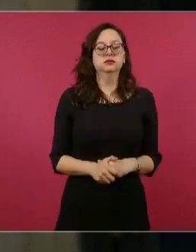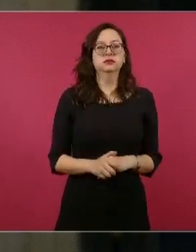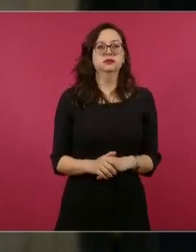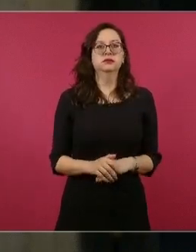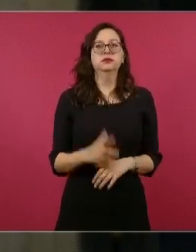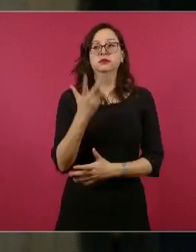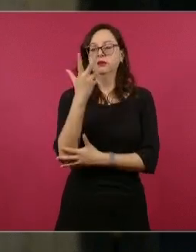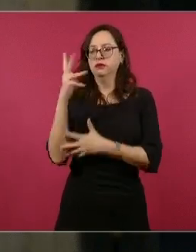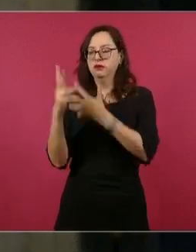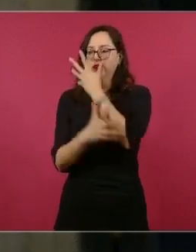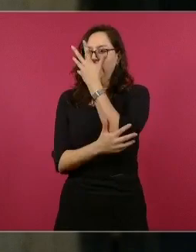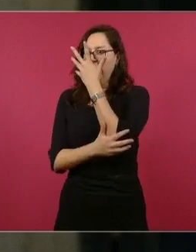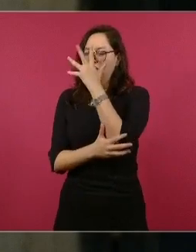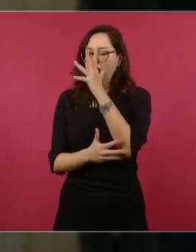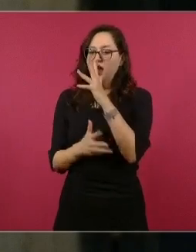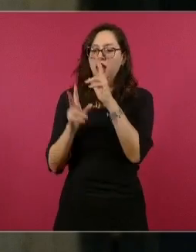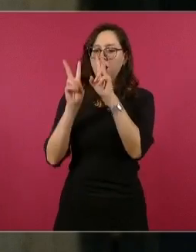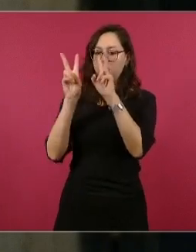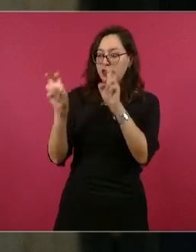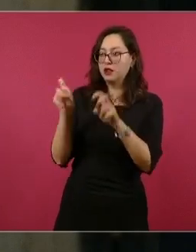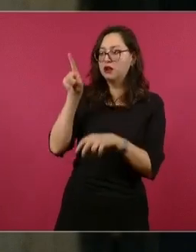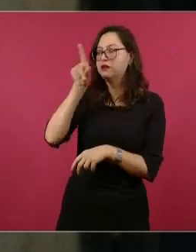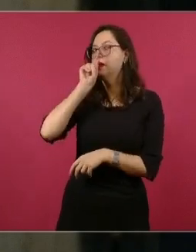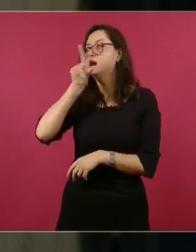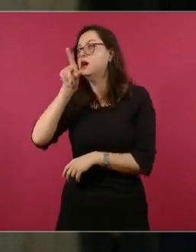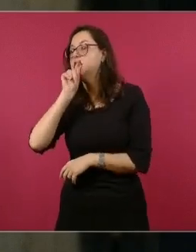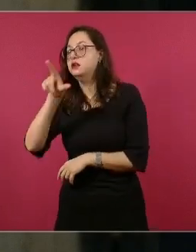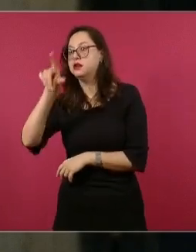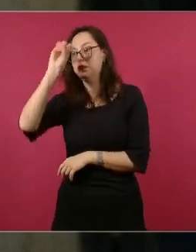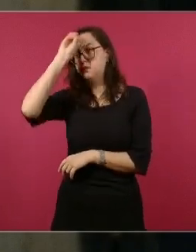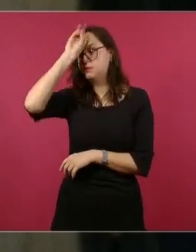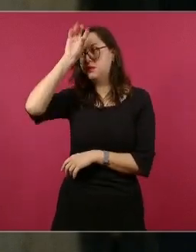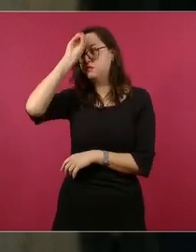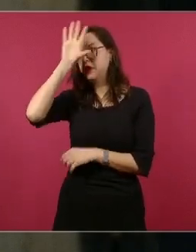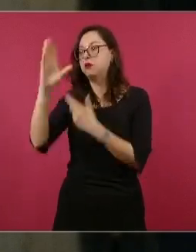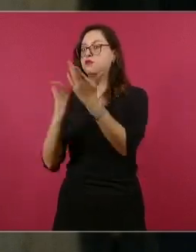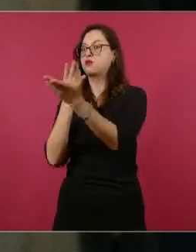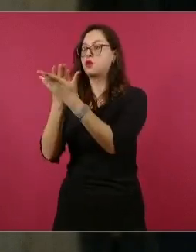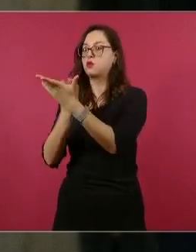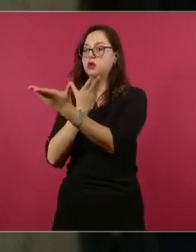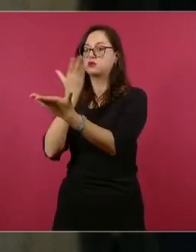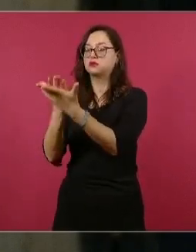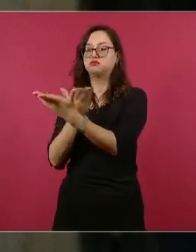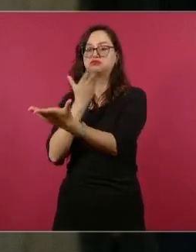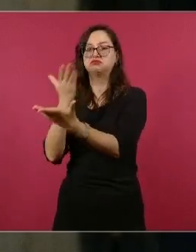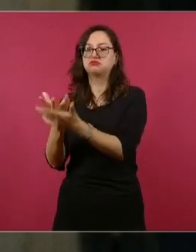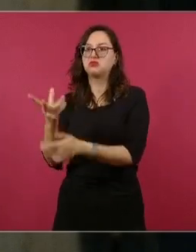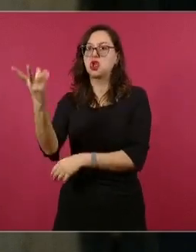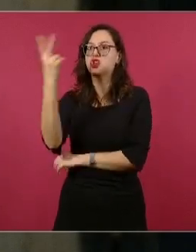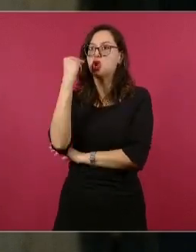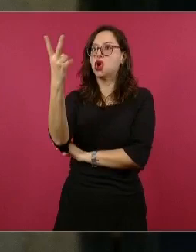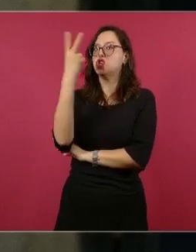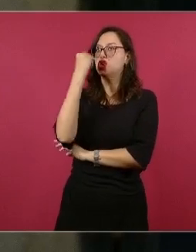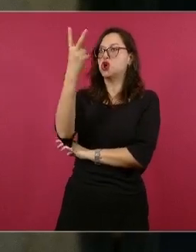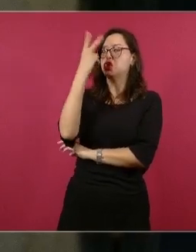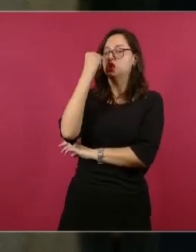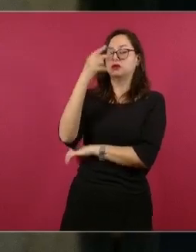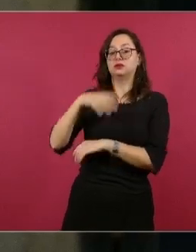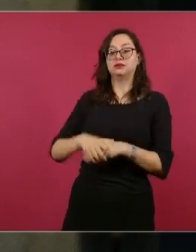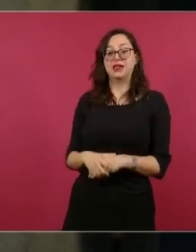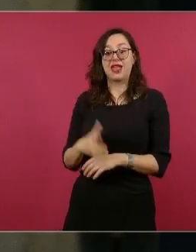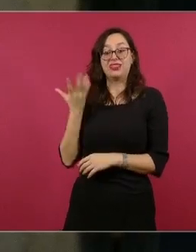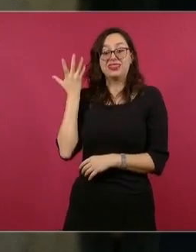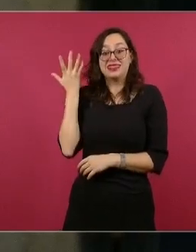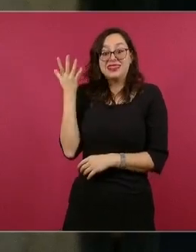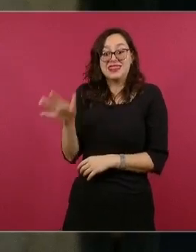le pongo un ejemplo, en minería, en el estado de Jalisco son 10, hidroeléctrica una, que fue que salvamos